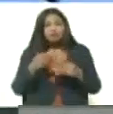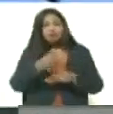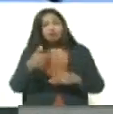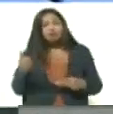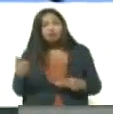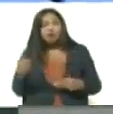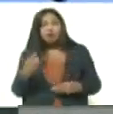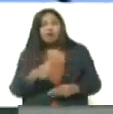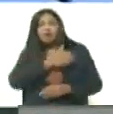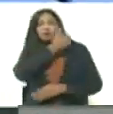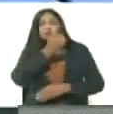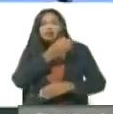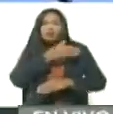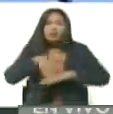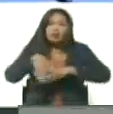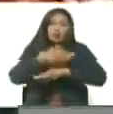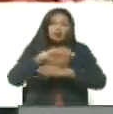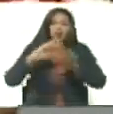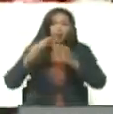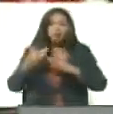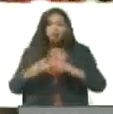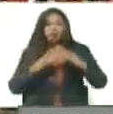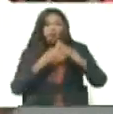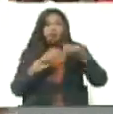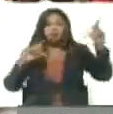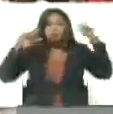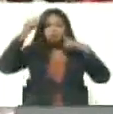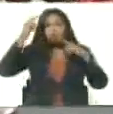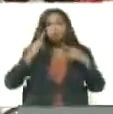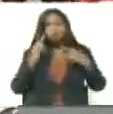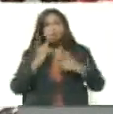calle, de comunidad, de VH,